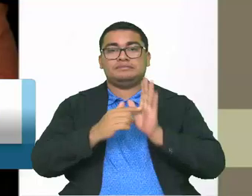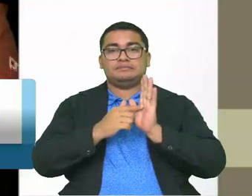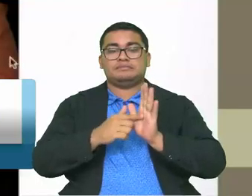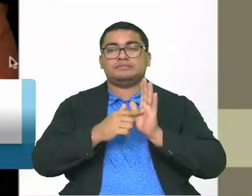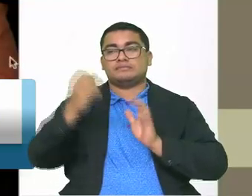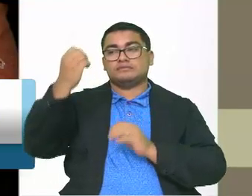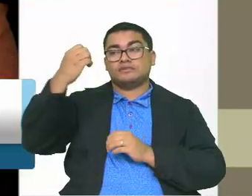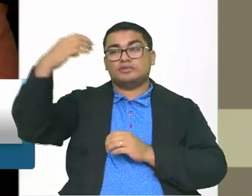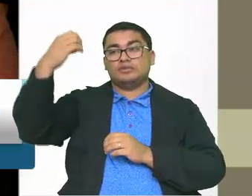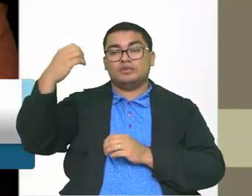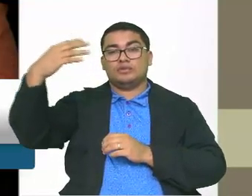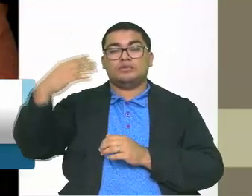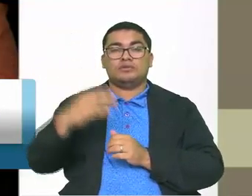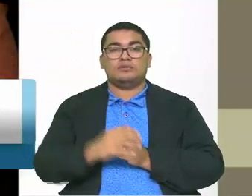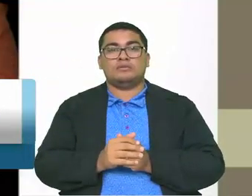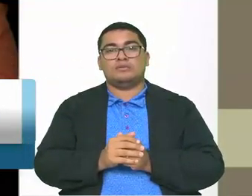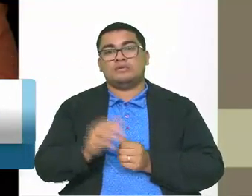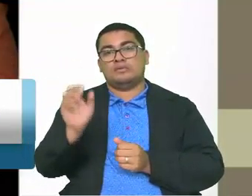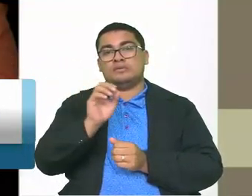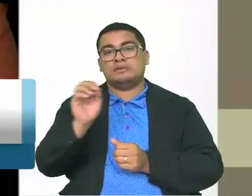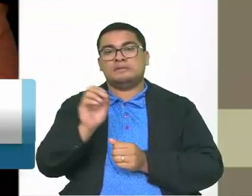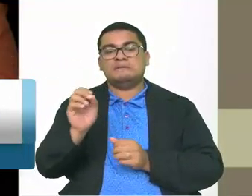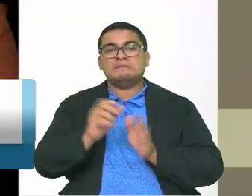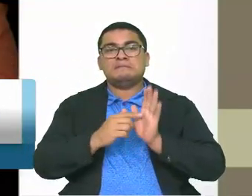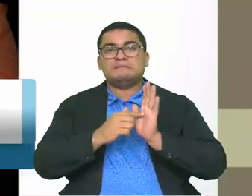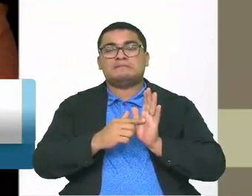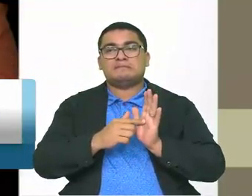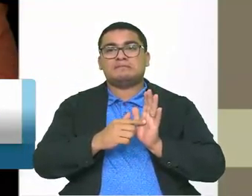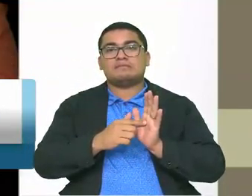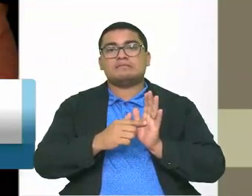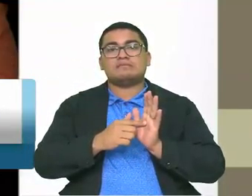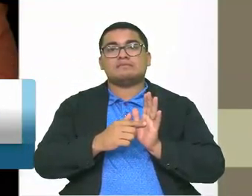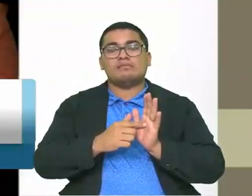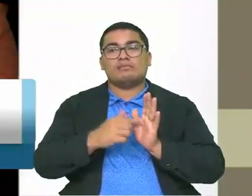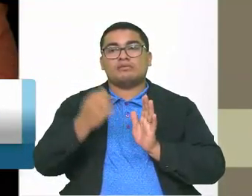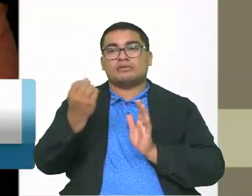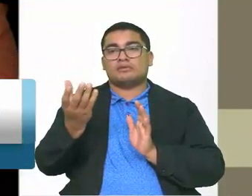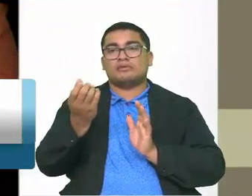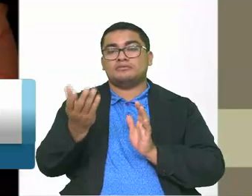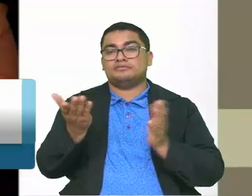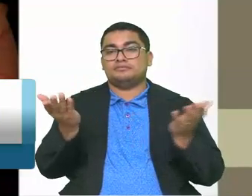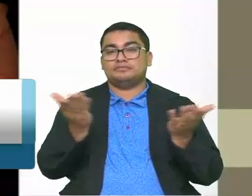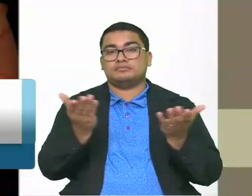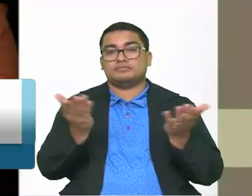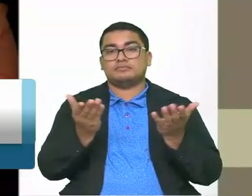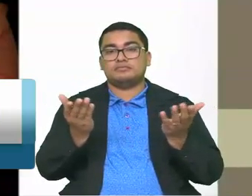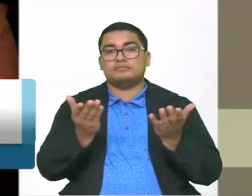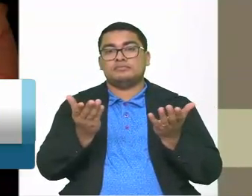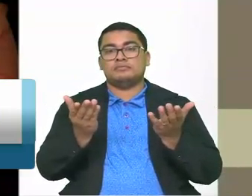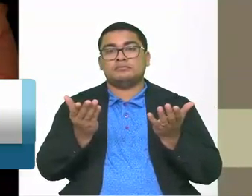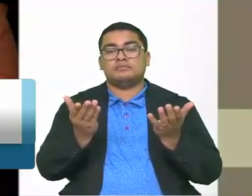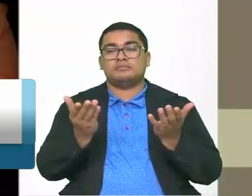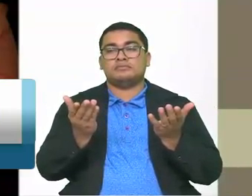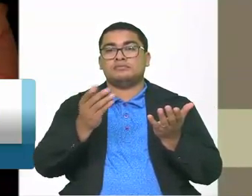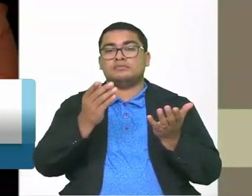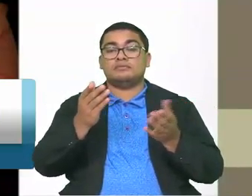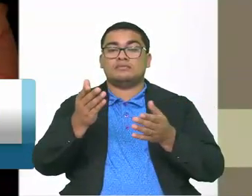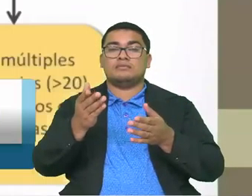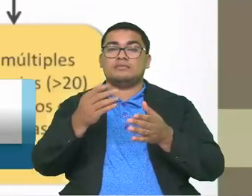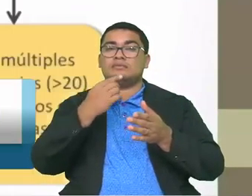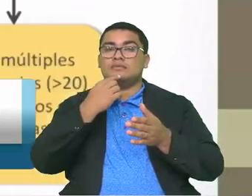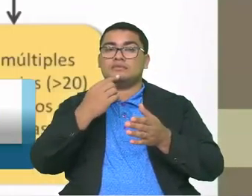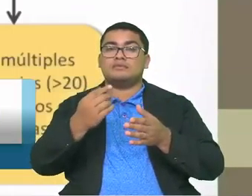muy importante a la hora de hacer el diagnóstico, porque nosotros tenemos que tomar en consideración desde cuándo el paciente tiene la mala visión. Eso le iba a decir, por